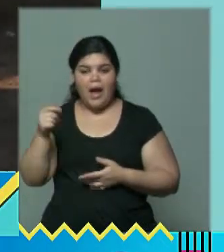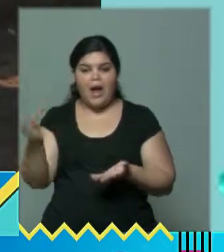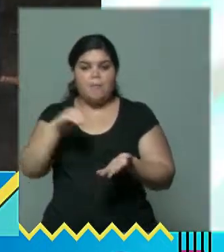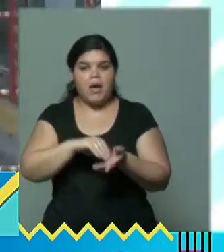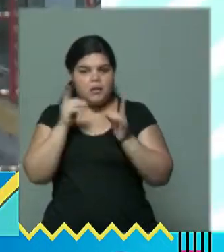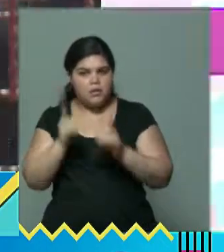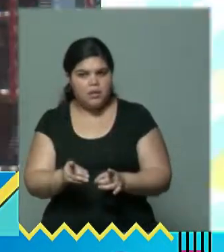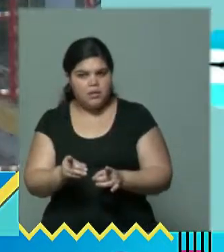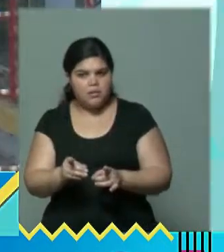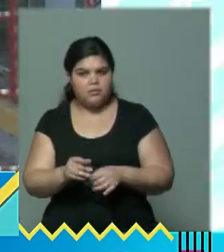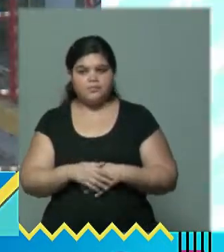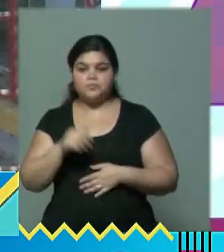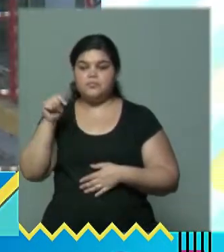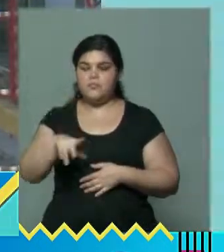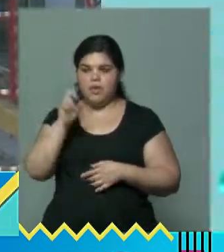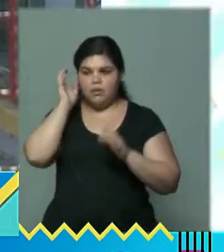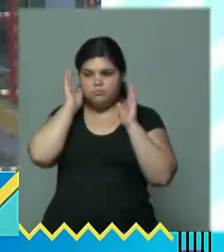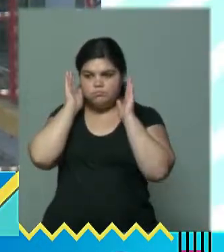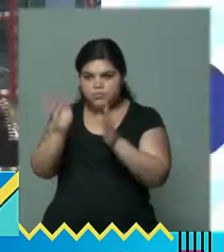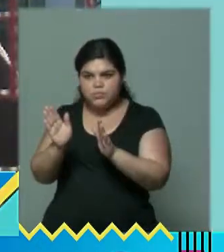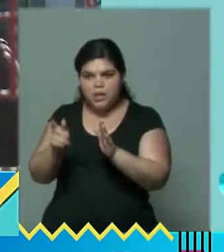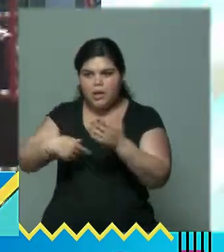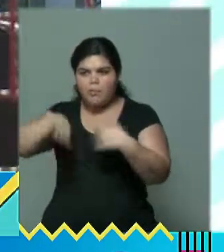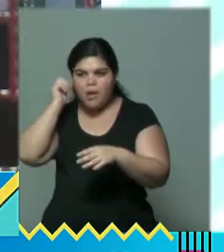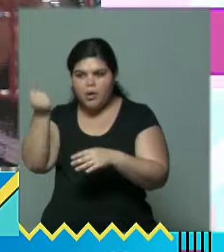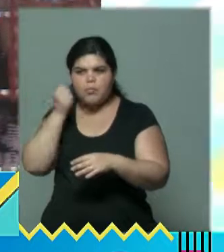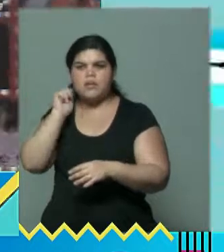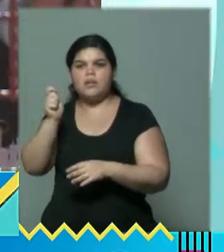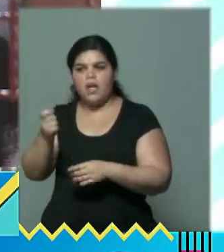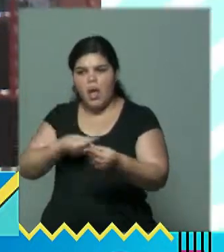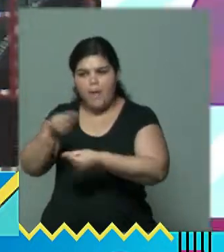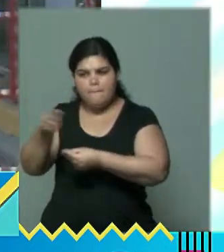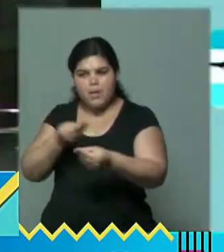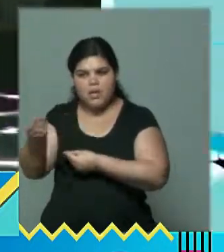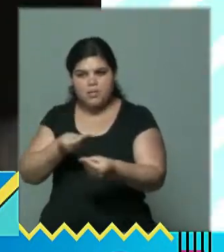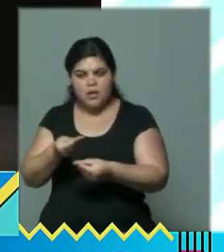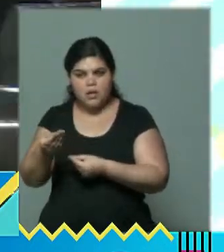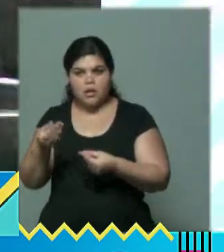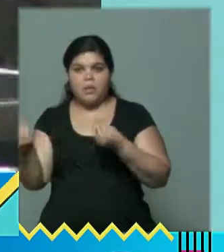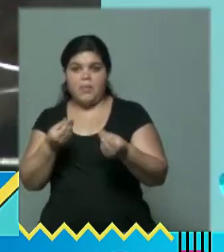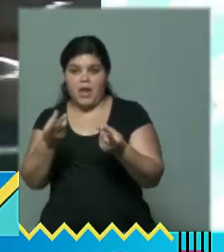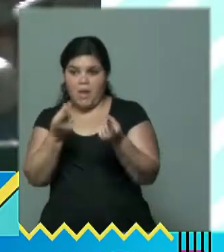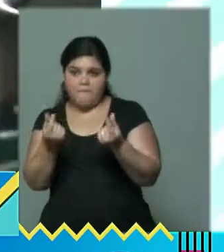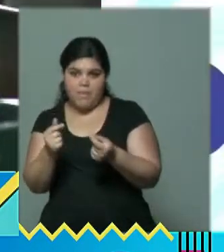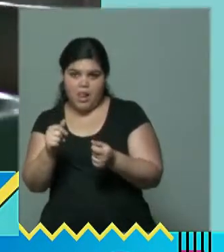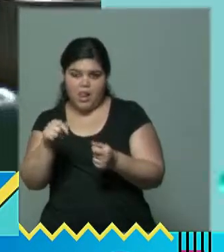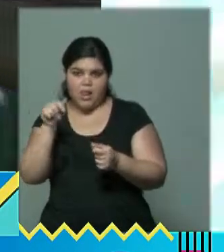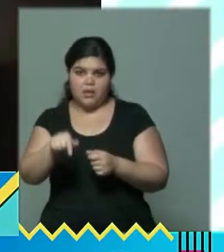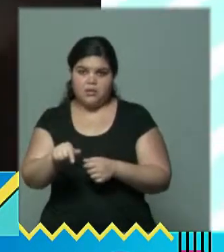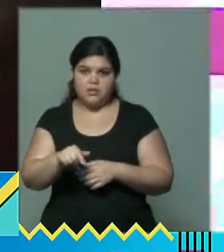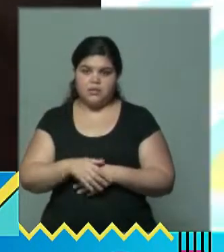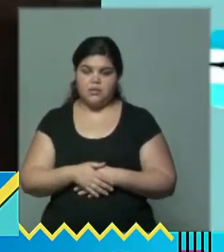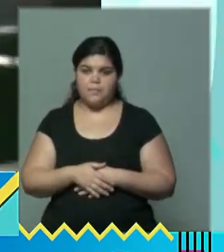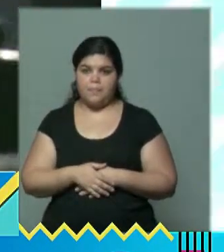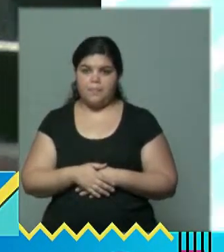le damos la visión empresarial para aventar esta gran fuga de capitales que están habiendo y